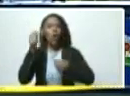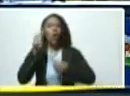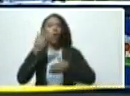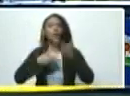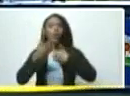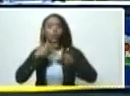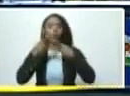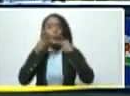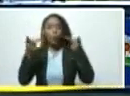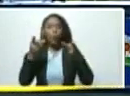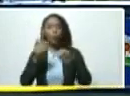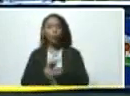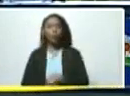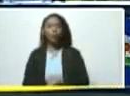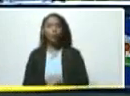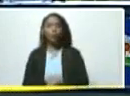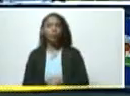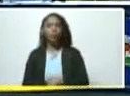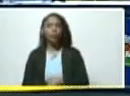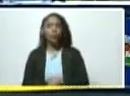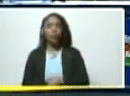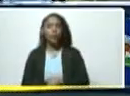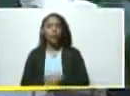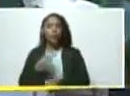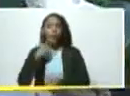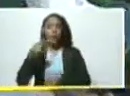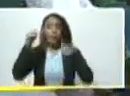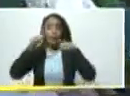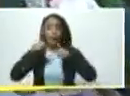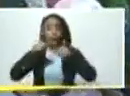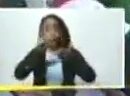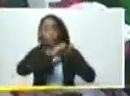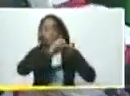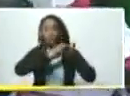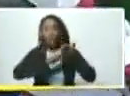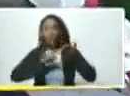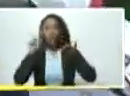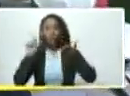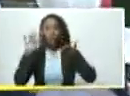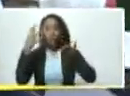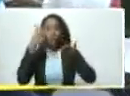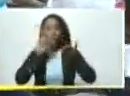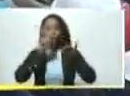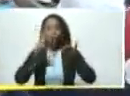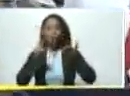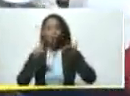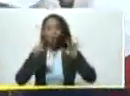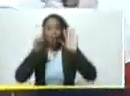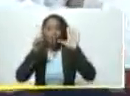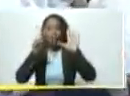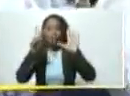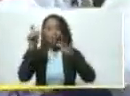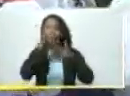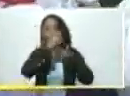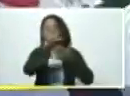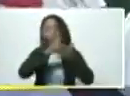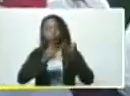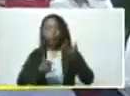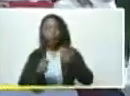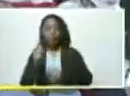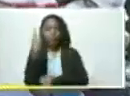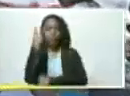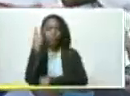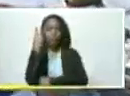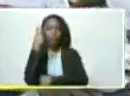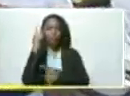públicos? Y definen en esta cuarta pregunta seis líneas. La